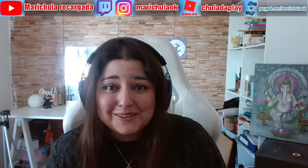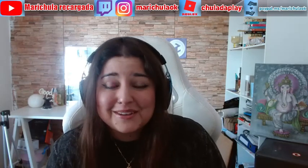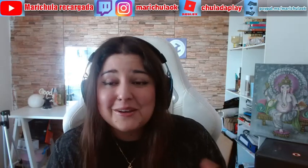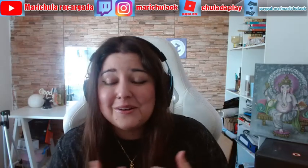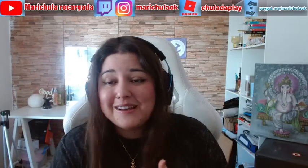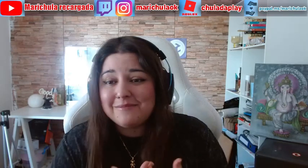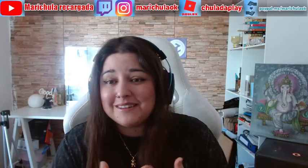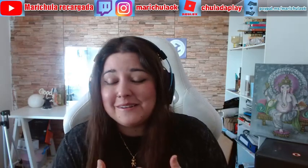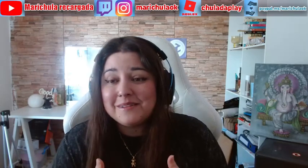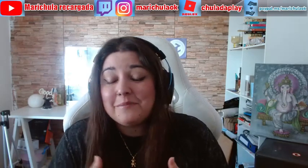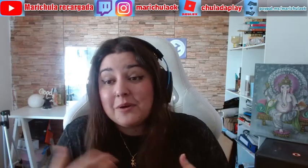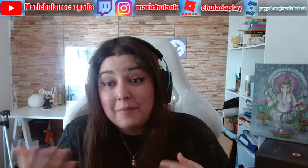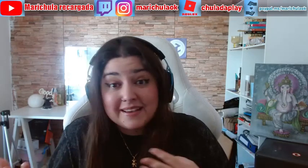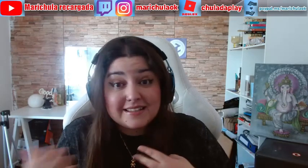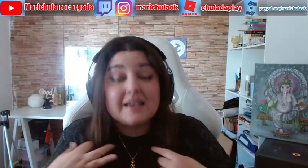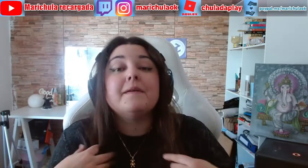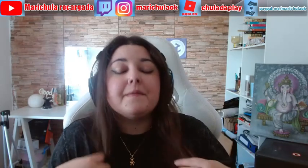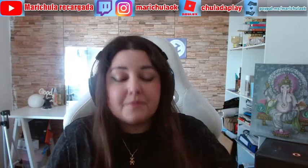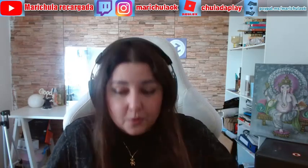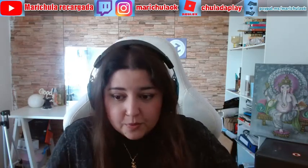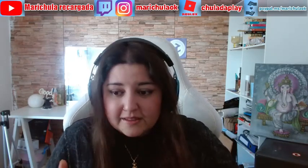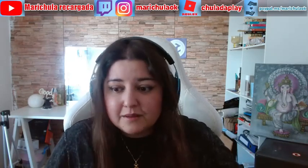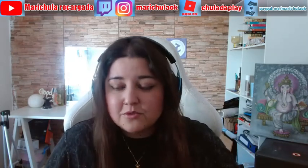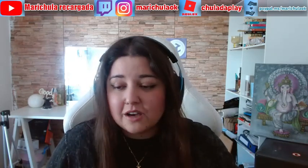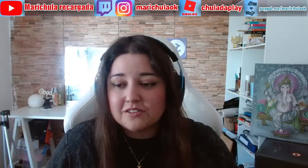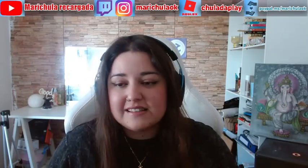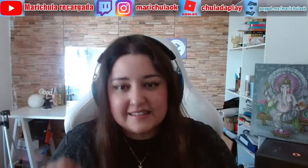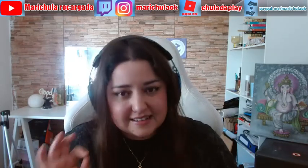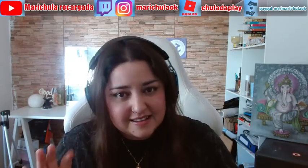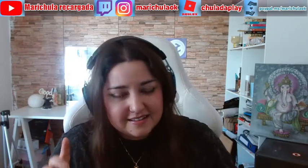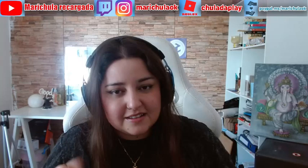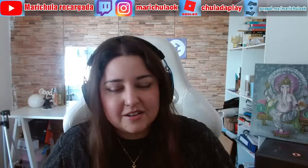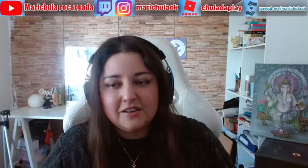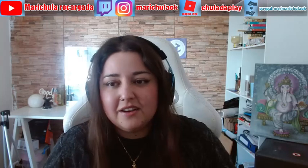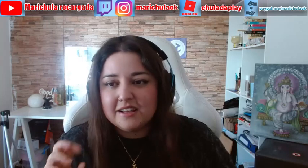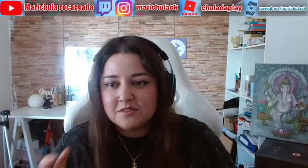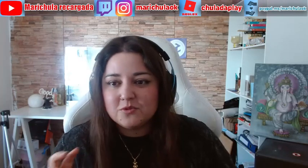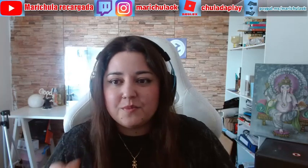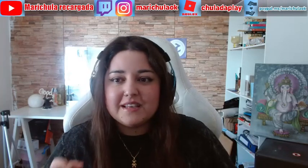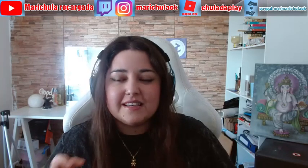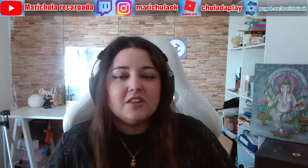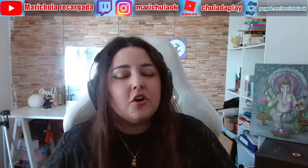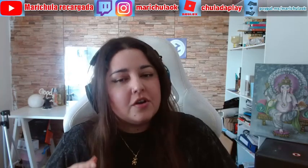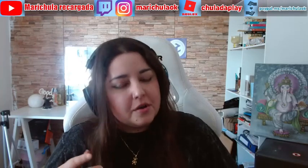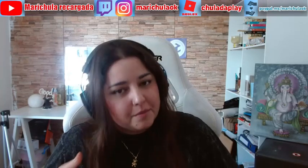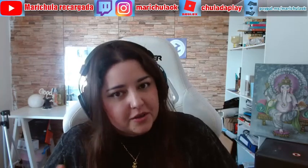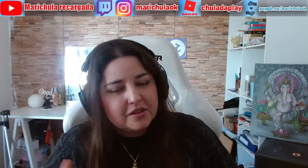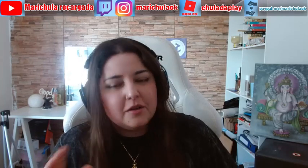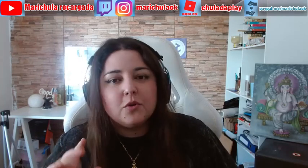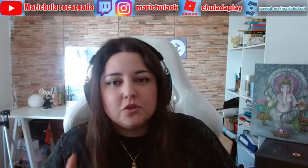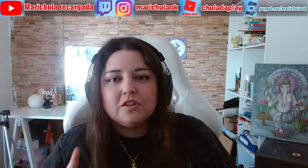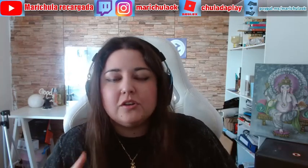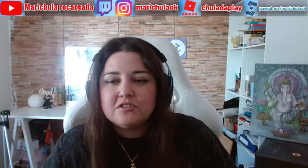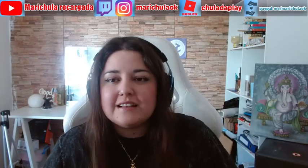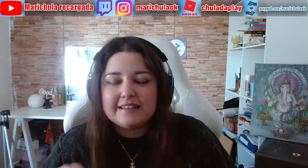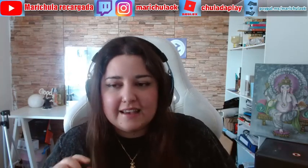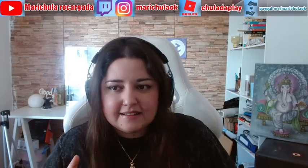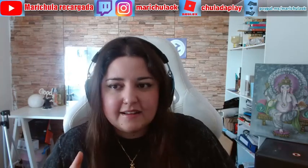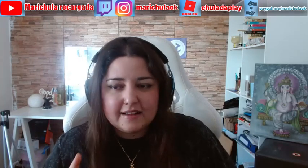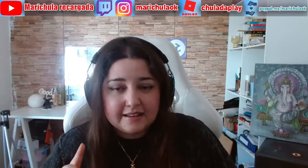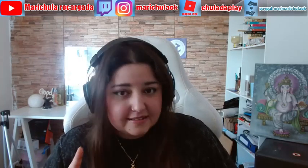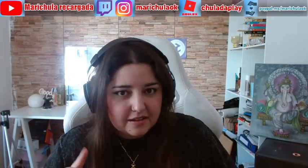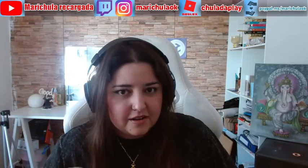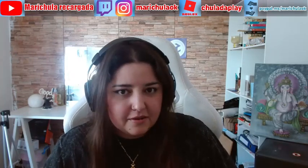Uruguay incluido, lamentablemente, pero capaz que sí. Uruguay tiene muchas cosas interesantes, aunque no lo crean, somos un país chiquito, pero tiene un montón de cosas